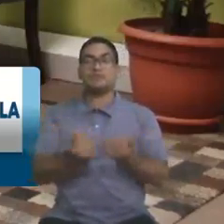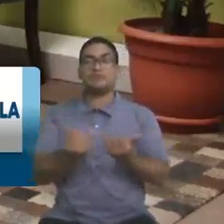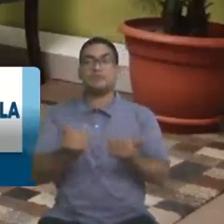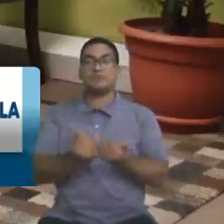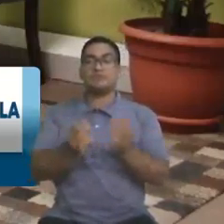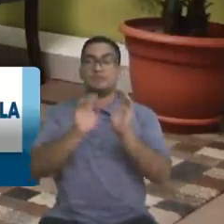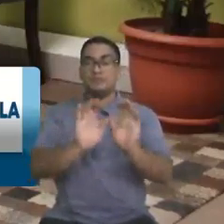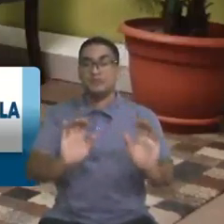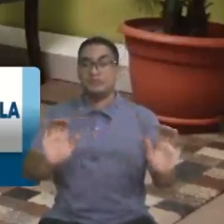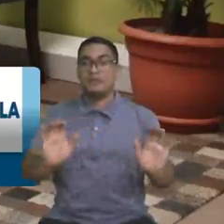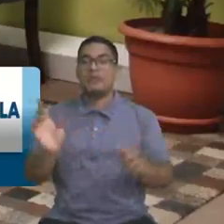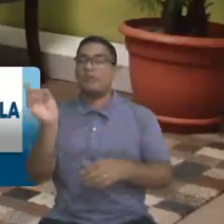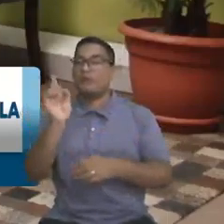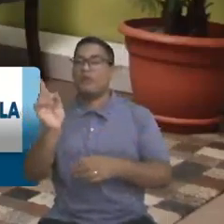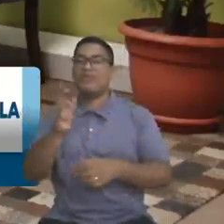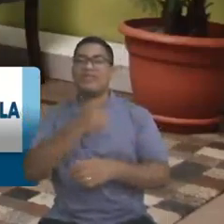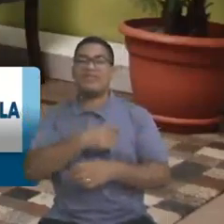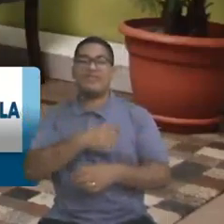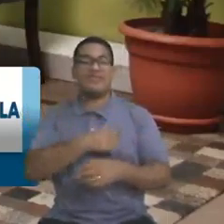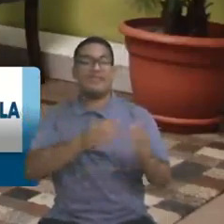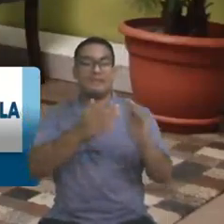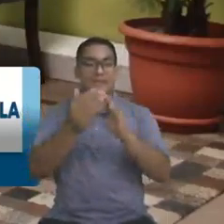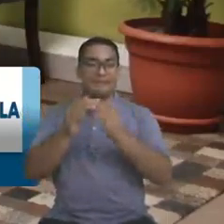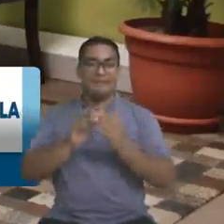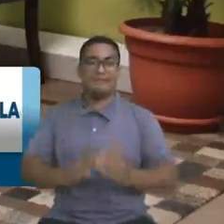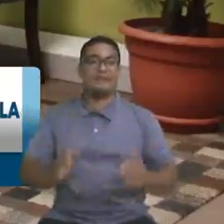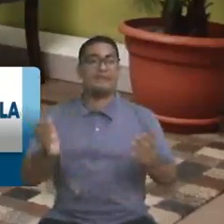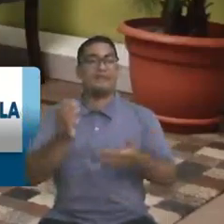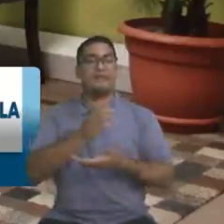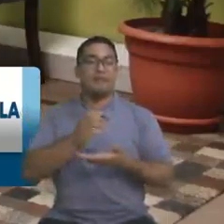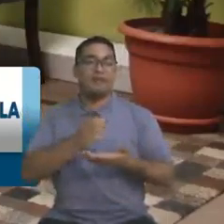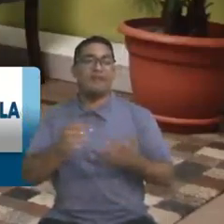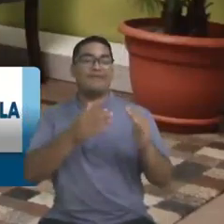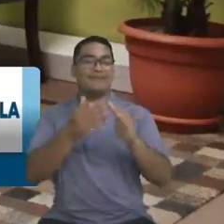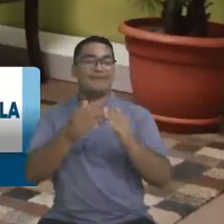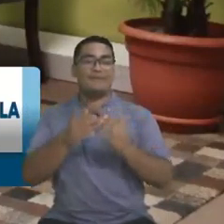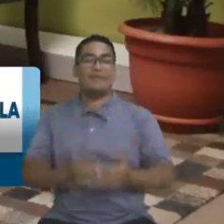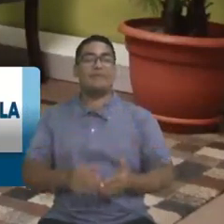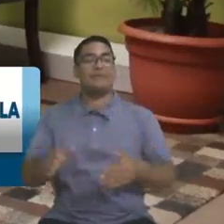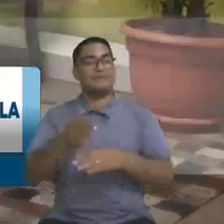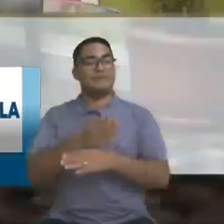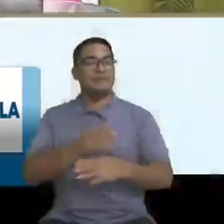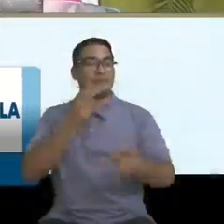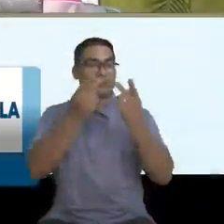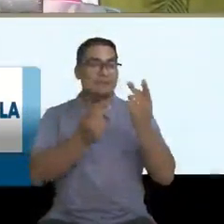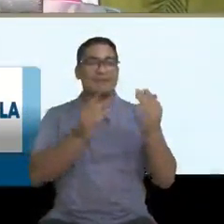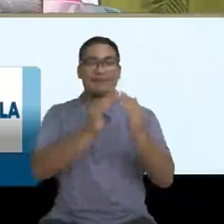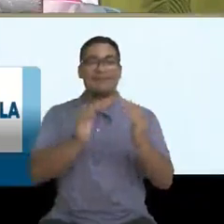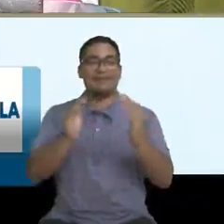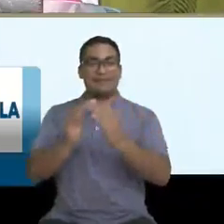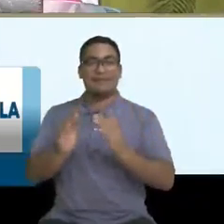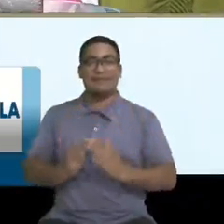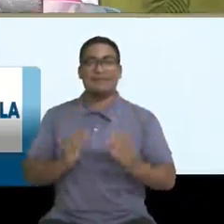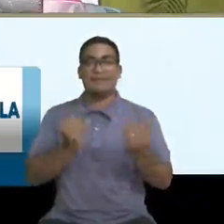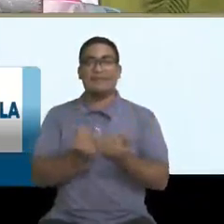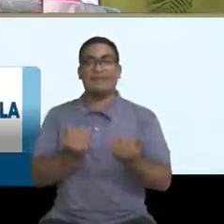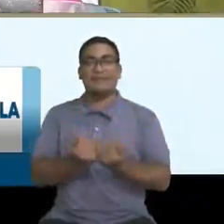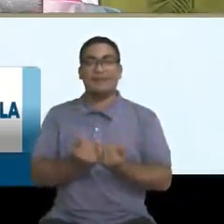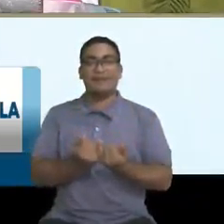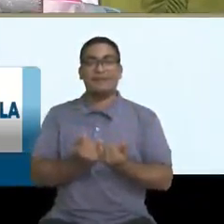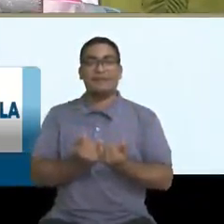50%. 50% de niños pesados y tallados a nivel nacional. Igual el centro de salud lleva el